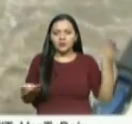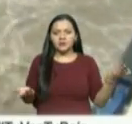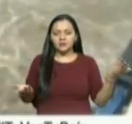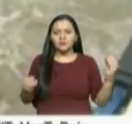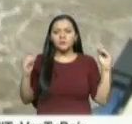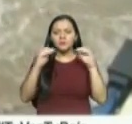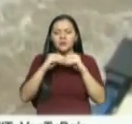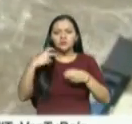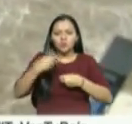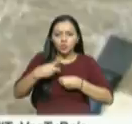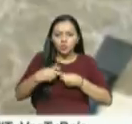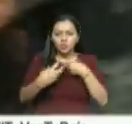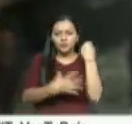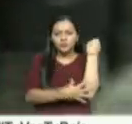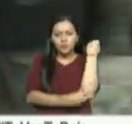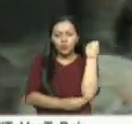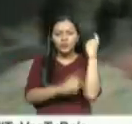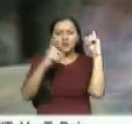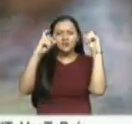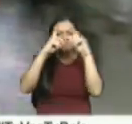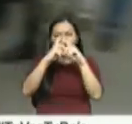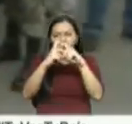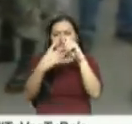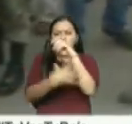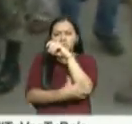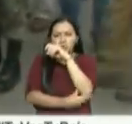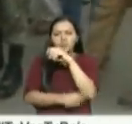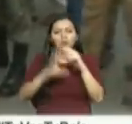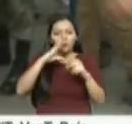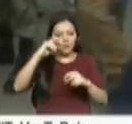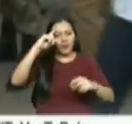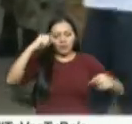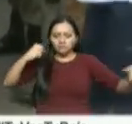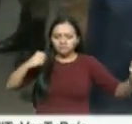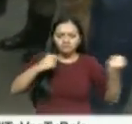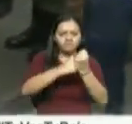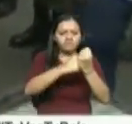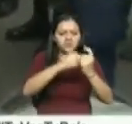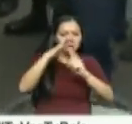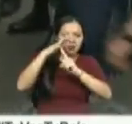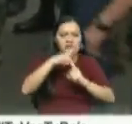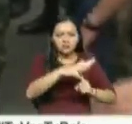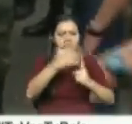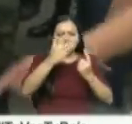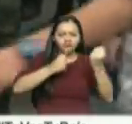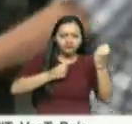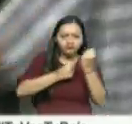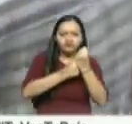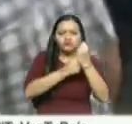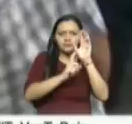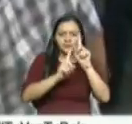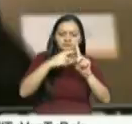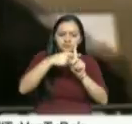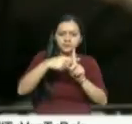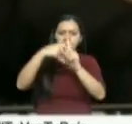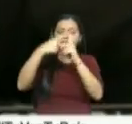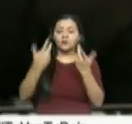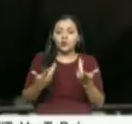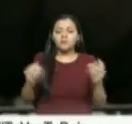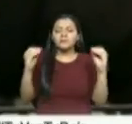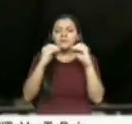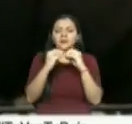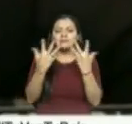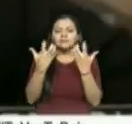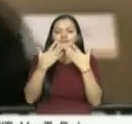más golpeados por la pobreza, los de más abajo en la desigualdad, discriminados y desposeídos. Quiero